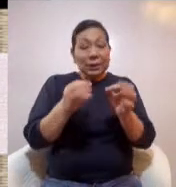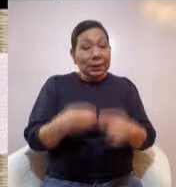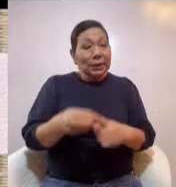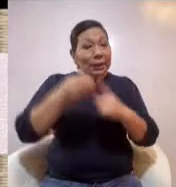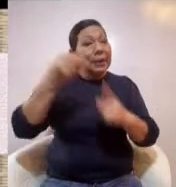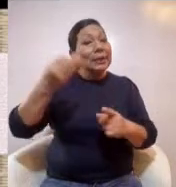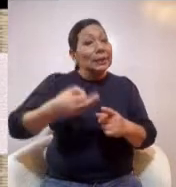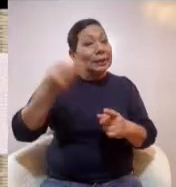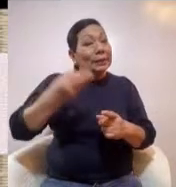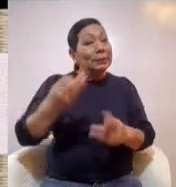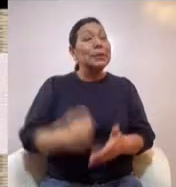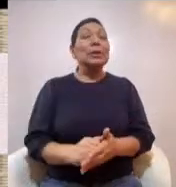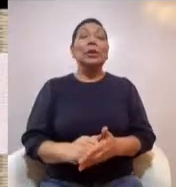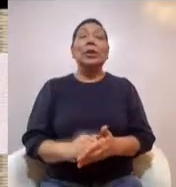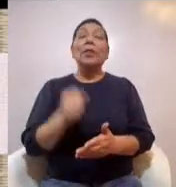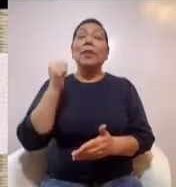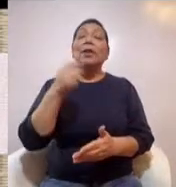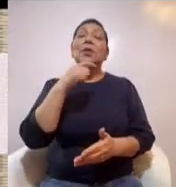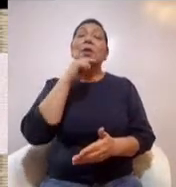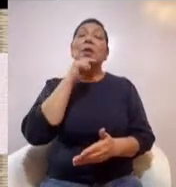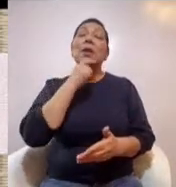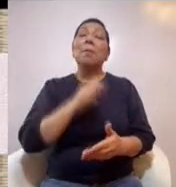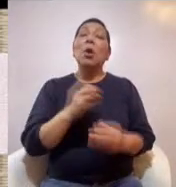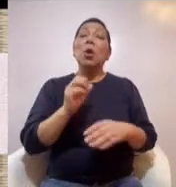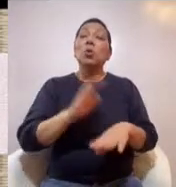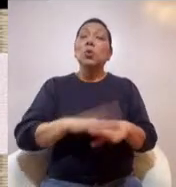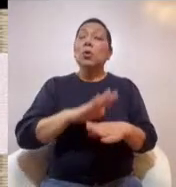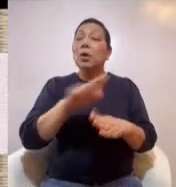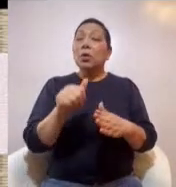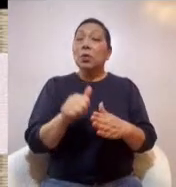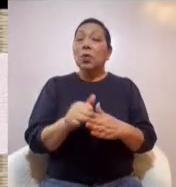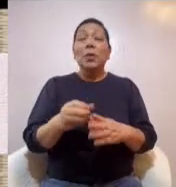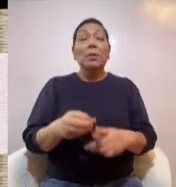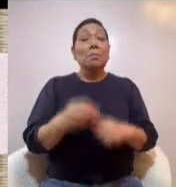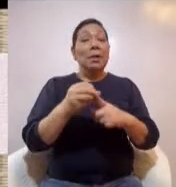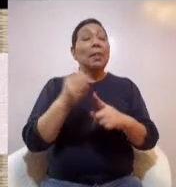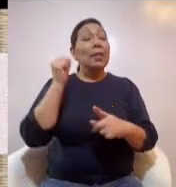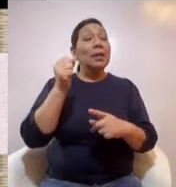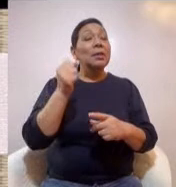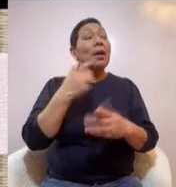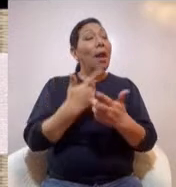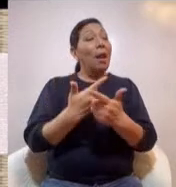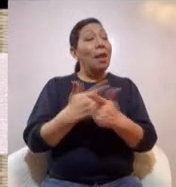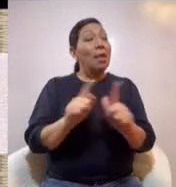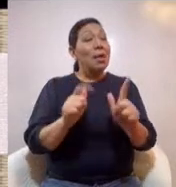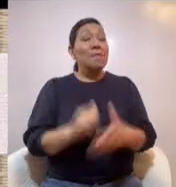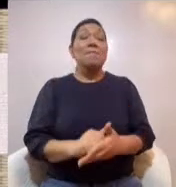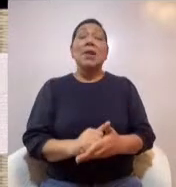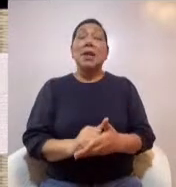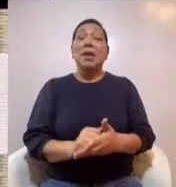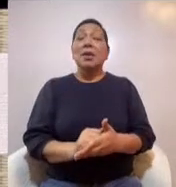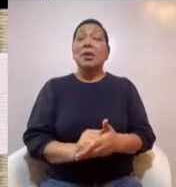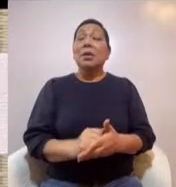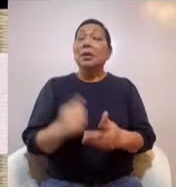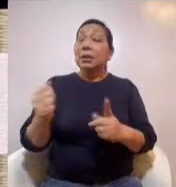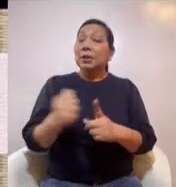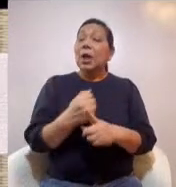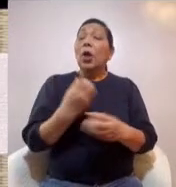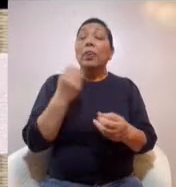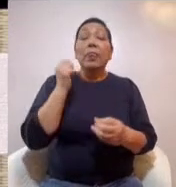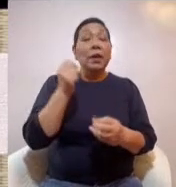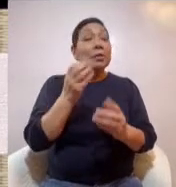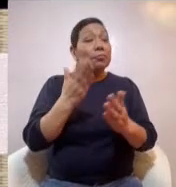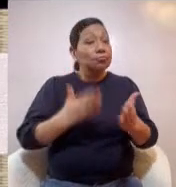que especificó los derechos de las mujeres, sobre todo y de manera específica el derecho a vivir libre de